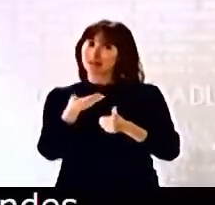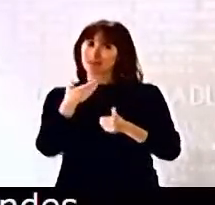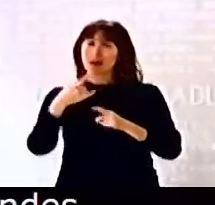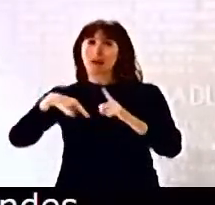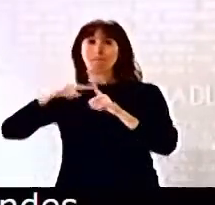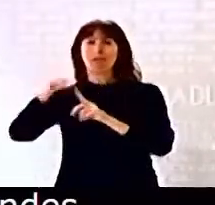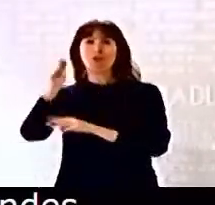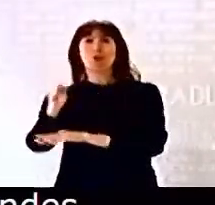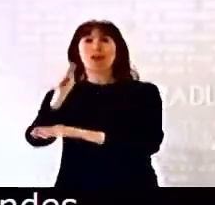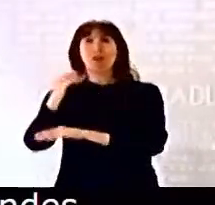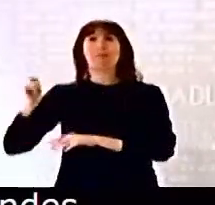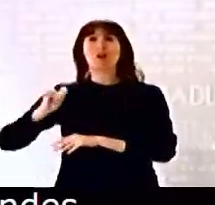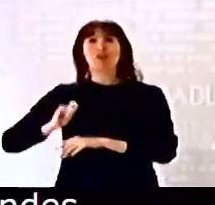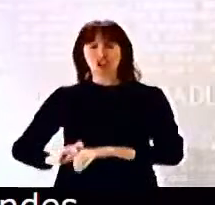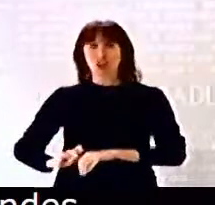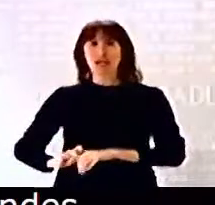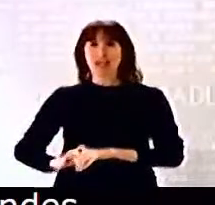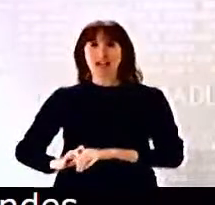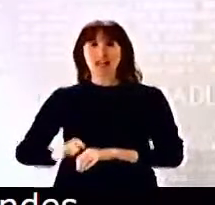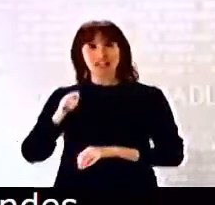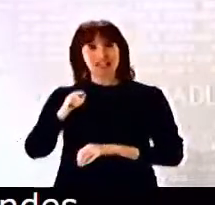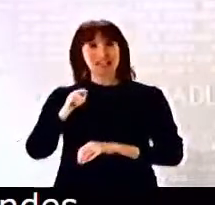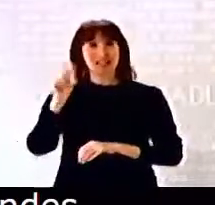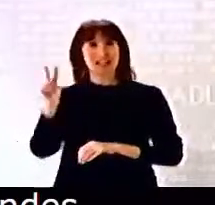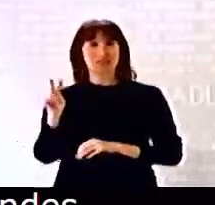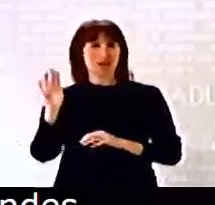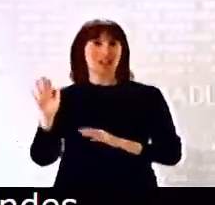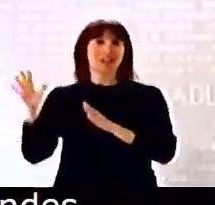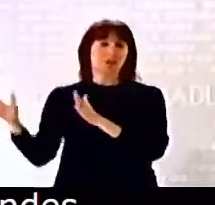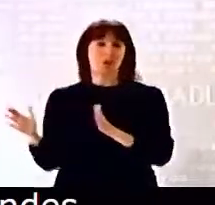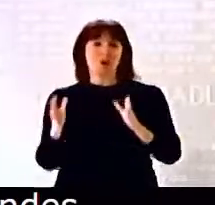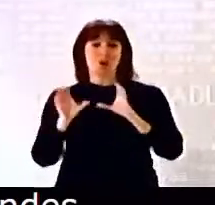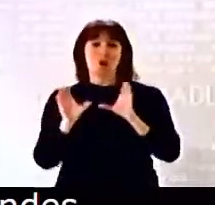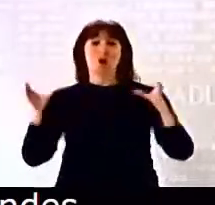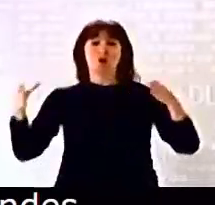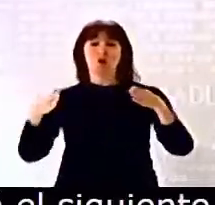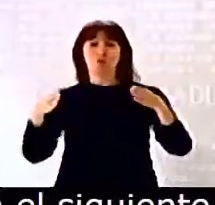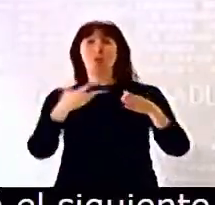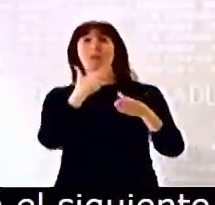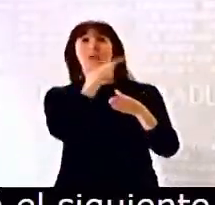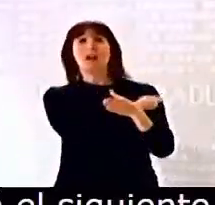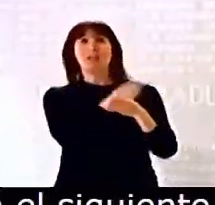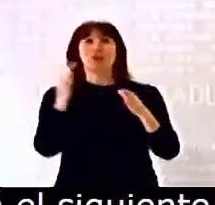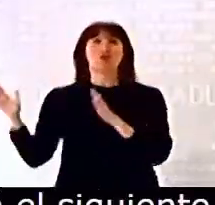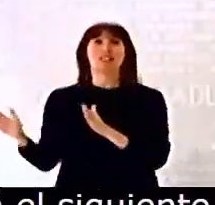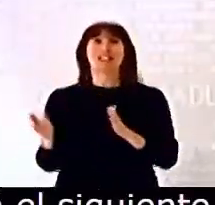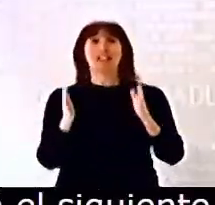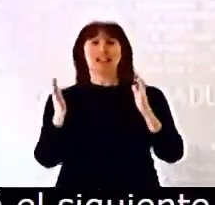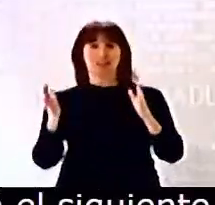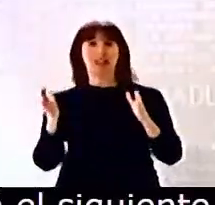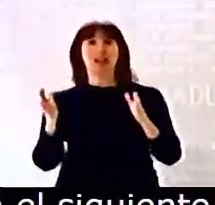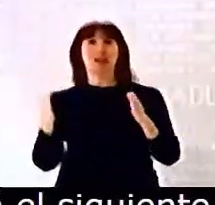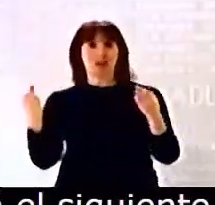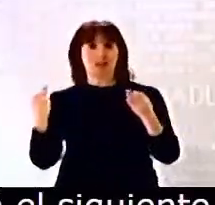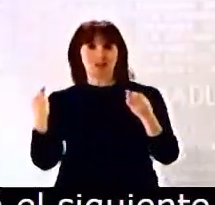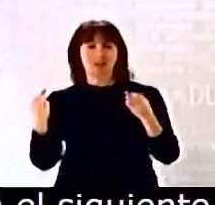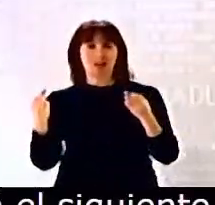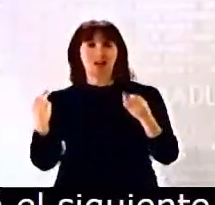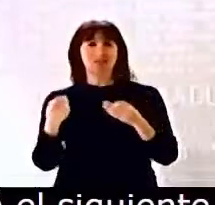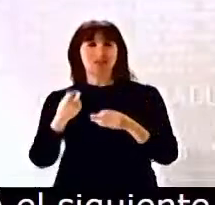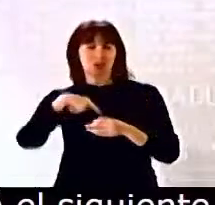cuidadores profesionales, que será el siguiente grupo de vacunación al que tendremos que hacer